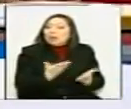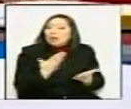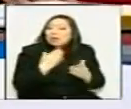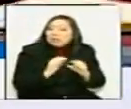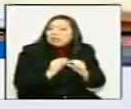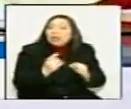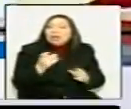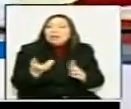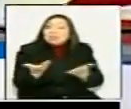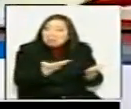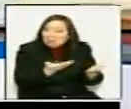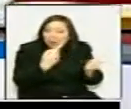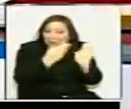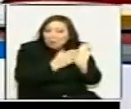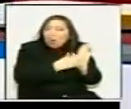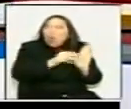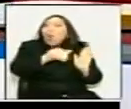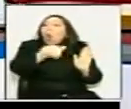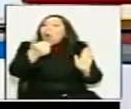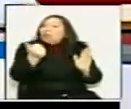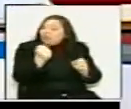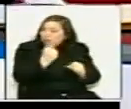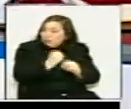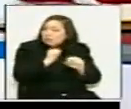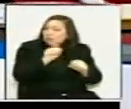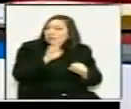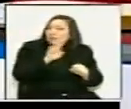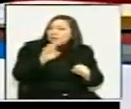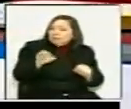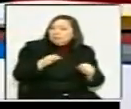estas invitaciones que yo pongo a